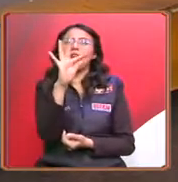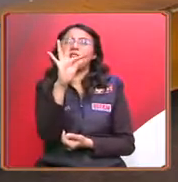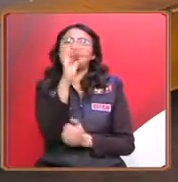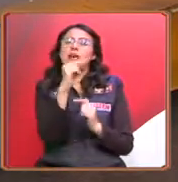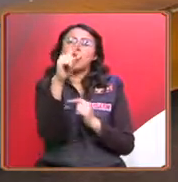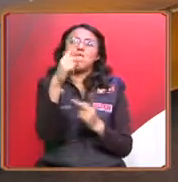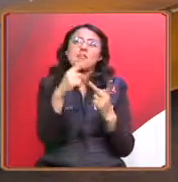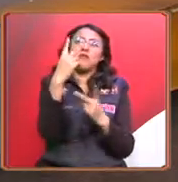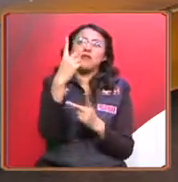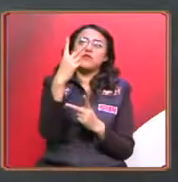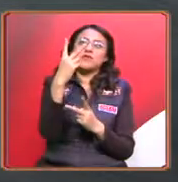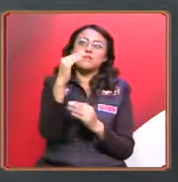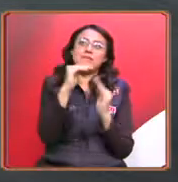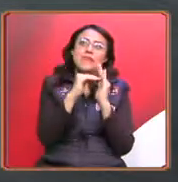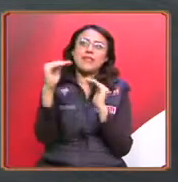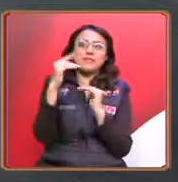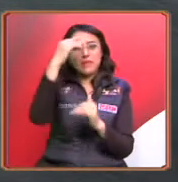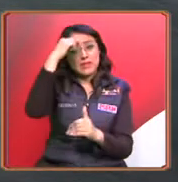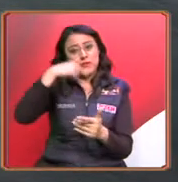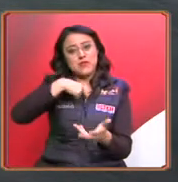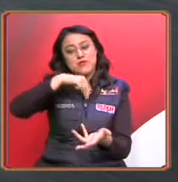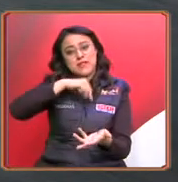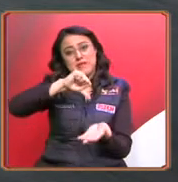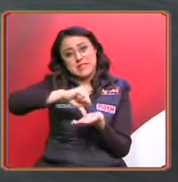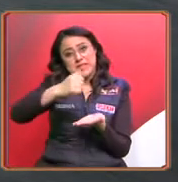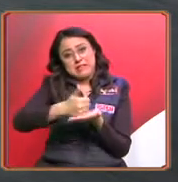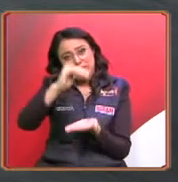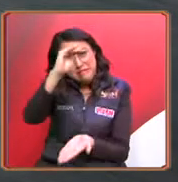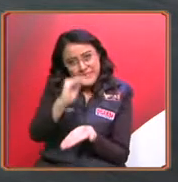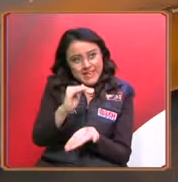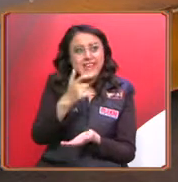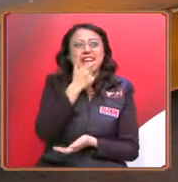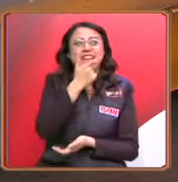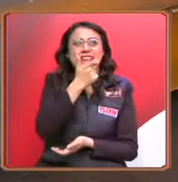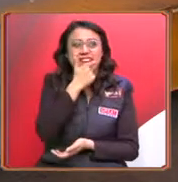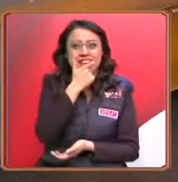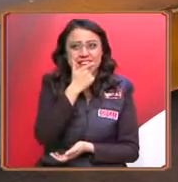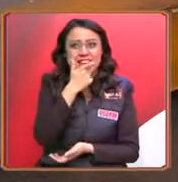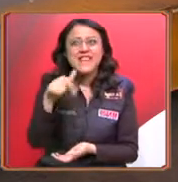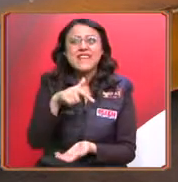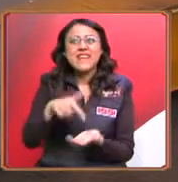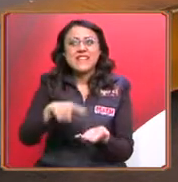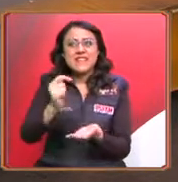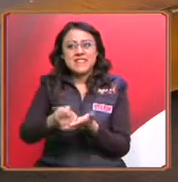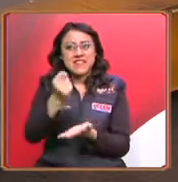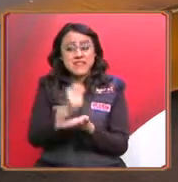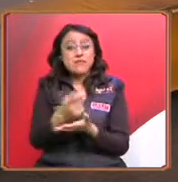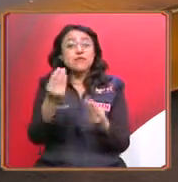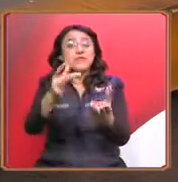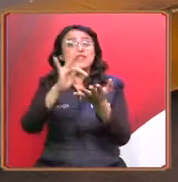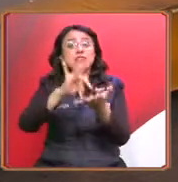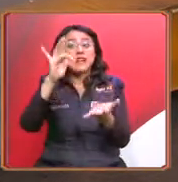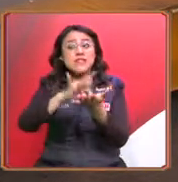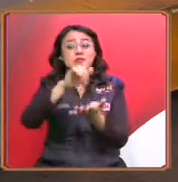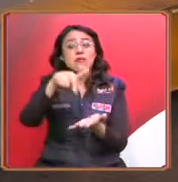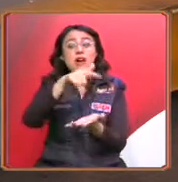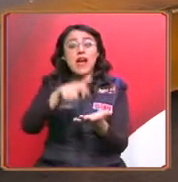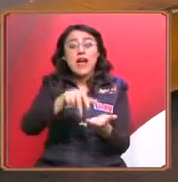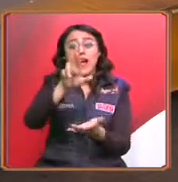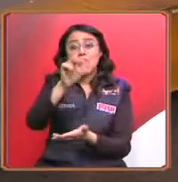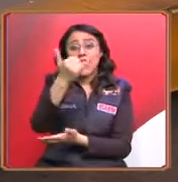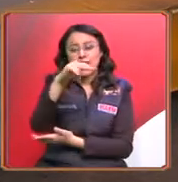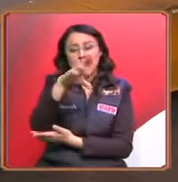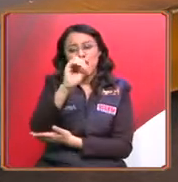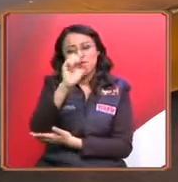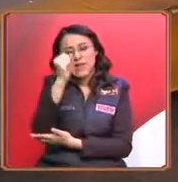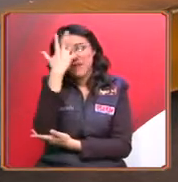2 metros, pues me veía morro. Pero bueno, señor, anduve en Tamaulipas. Muchas gracias a la gente de Tamaulipas, Reynosa. La verdad está